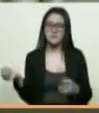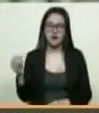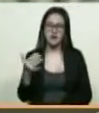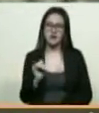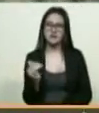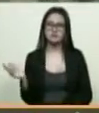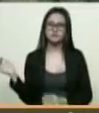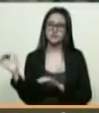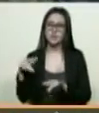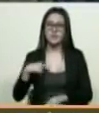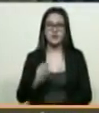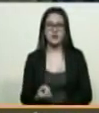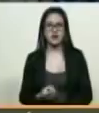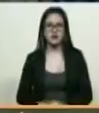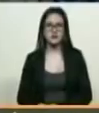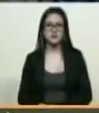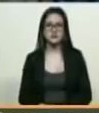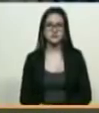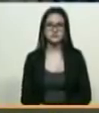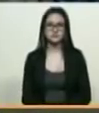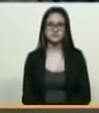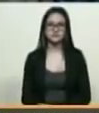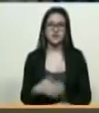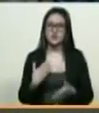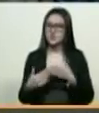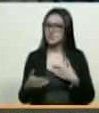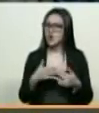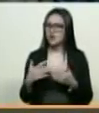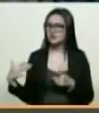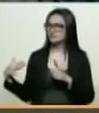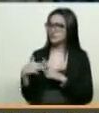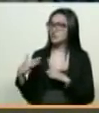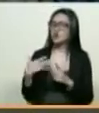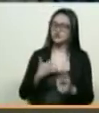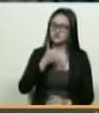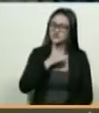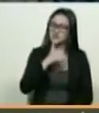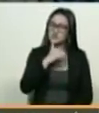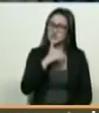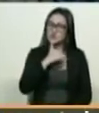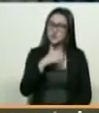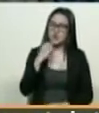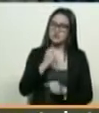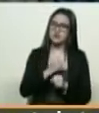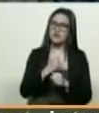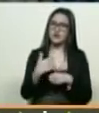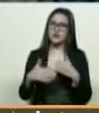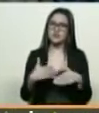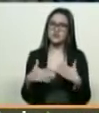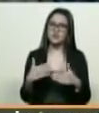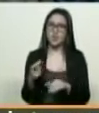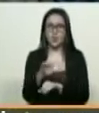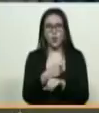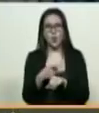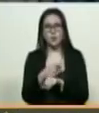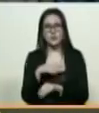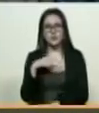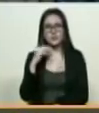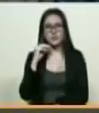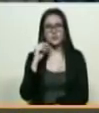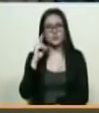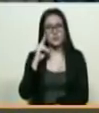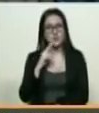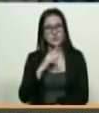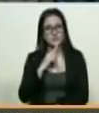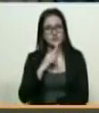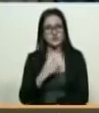etcétera. Aún con la persecución, bueno, nosotros hemos hecho el trabajo desde el gobierno bolivariano,